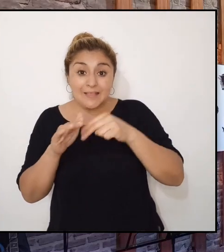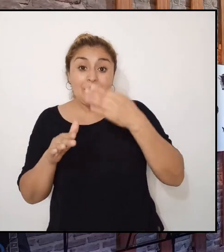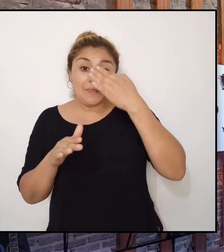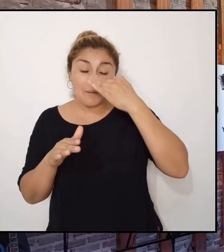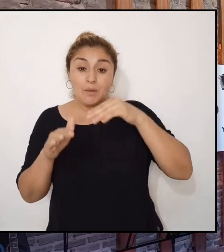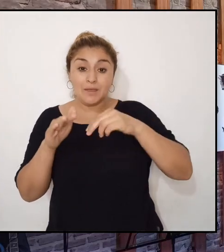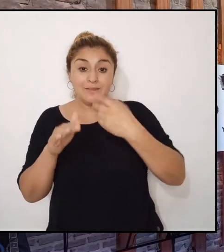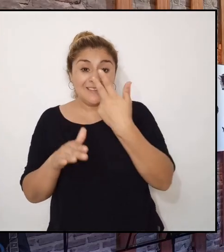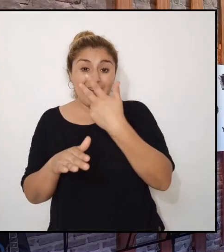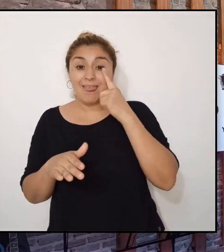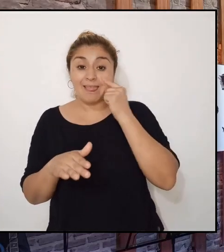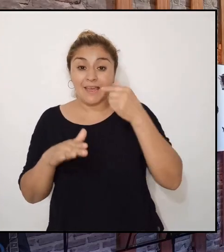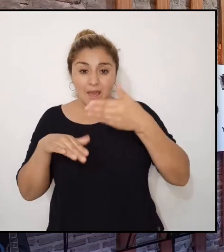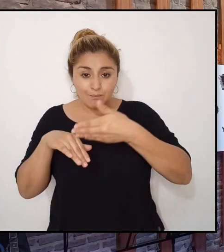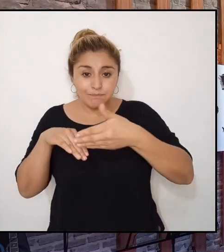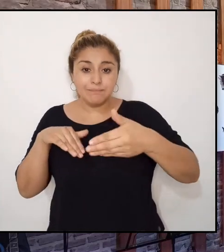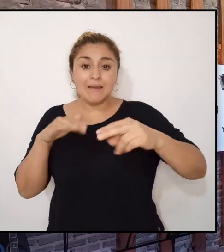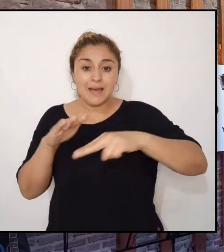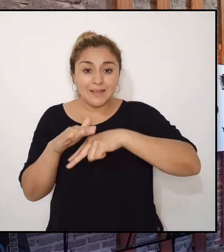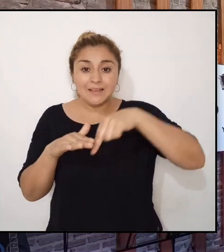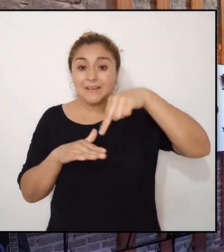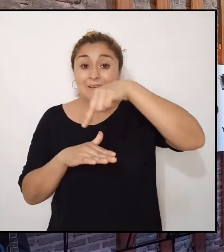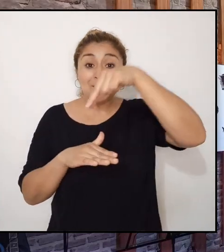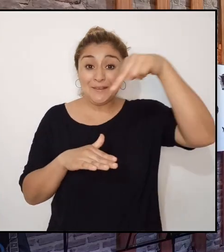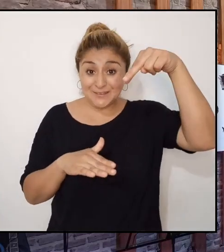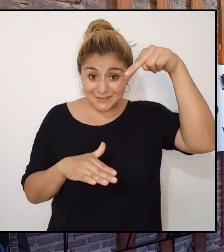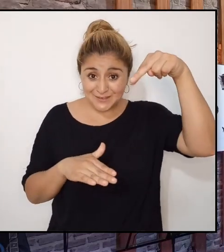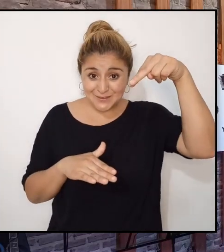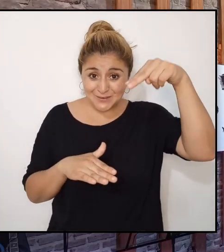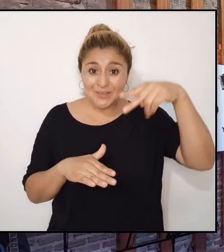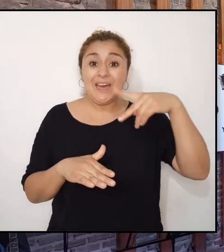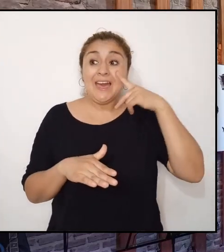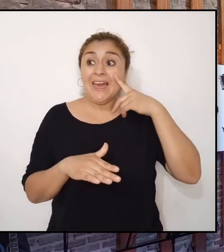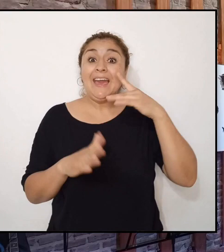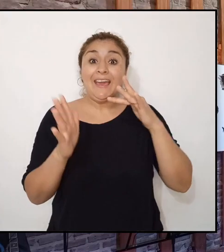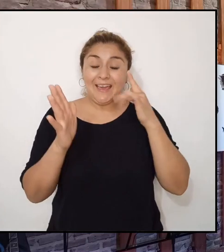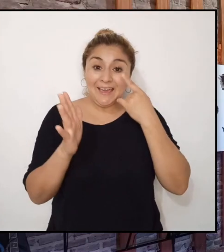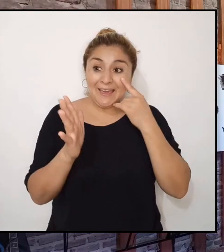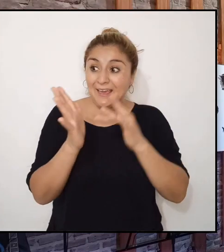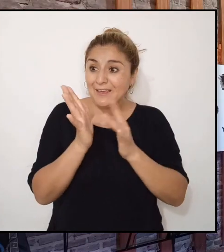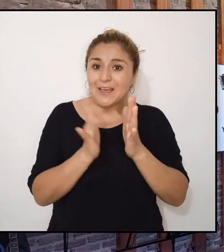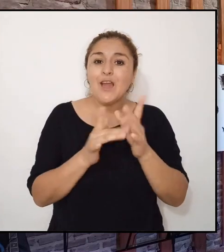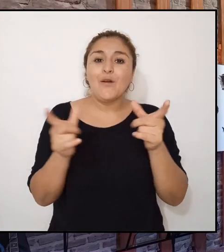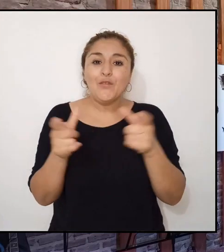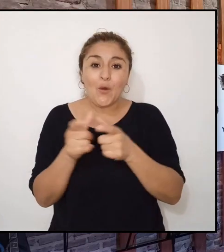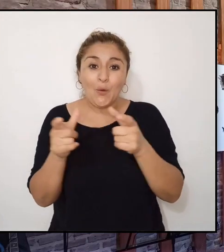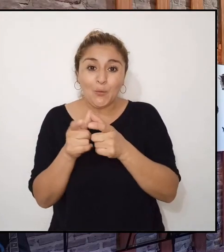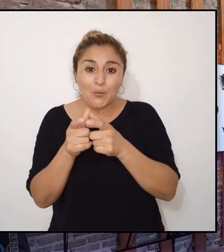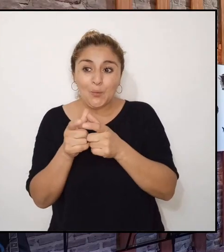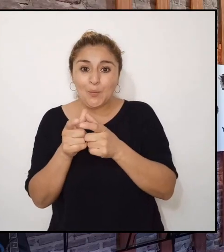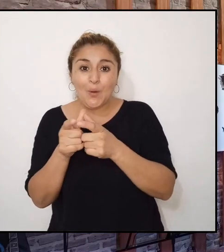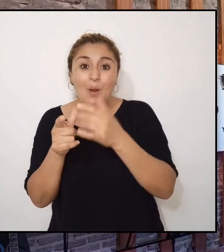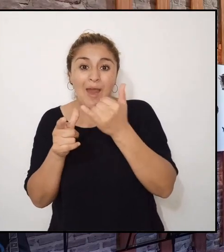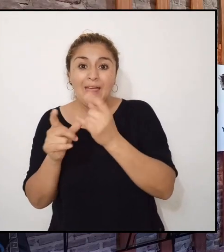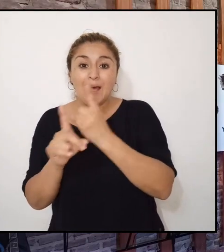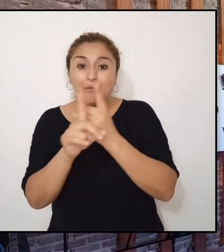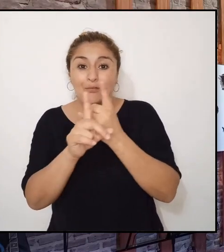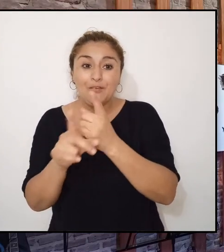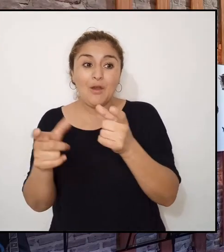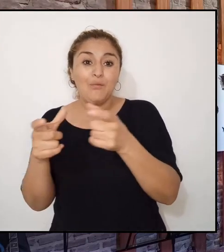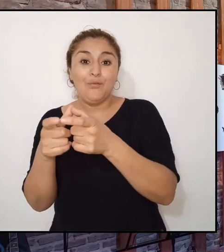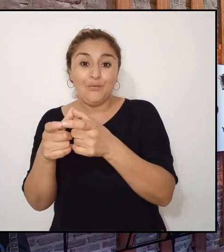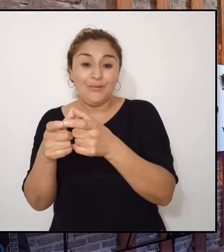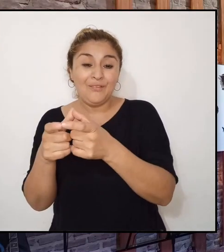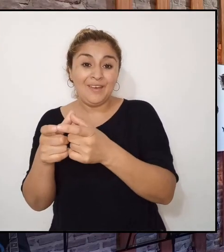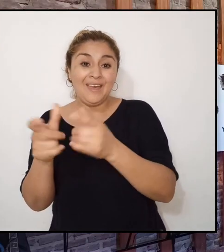Jesús desapareció de su vista. ¿Qué dijeron ellos? Cuando nos hablaba, nos abría las Escrituras, no ardía el corazón dentro nuestro.